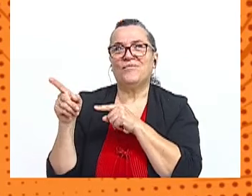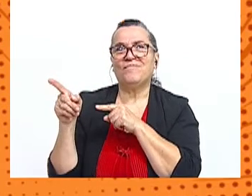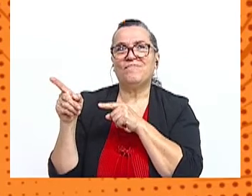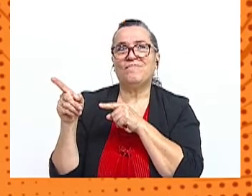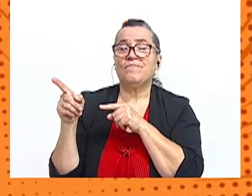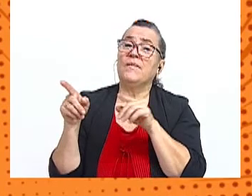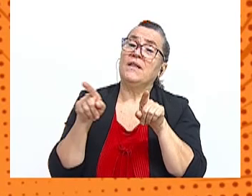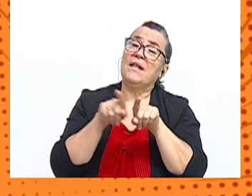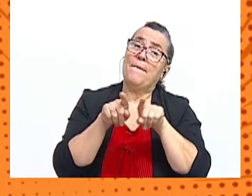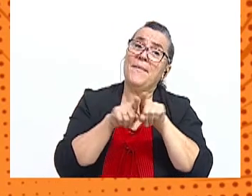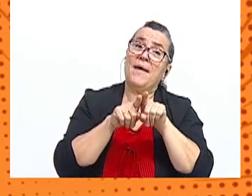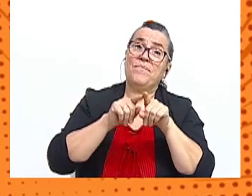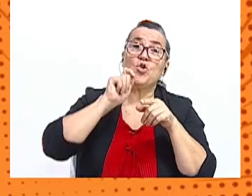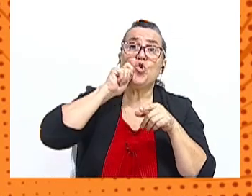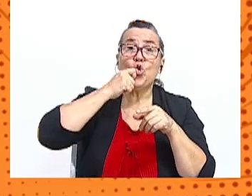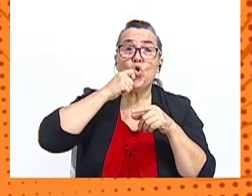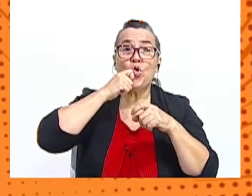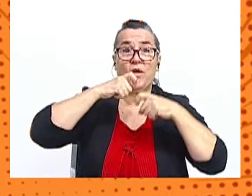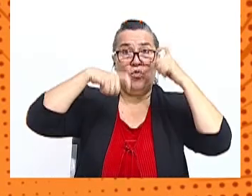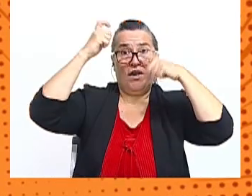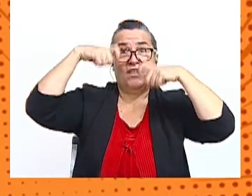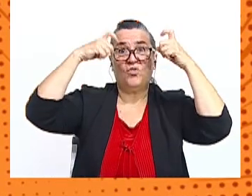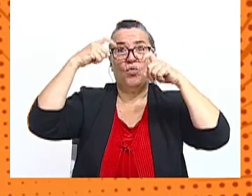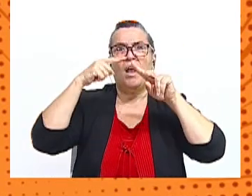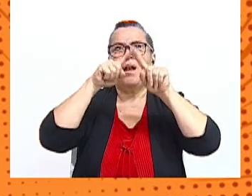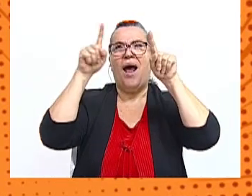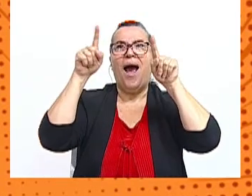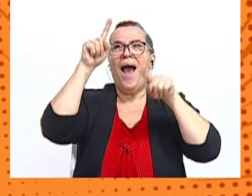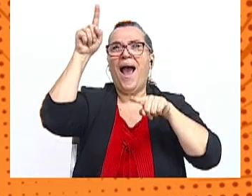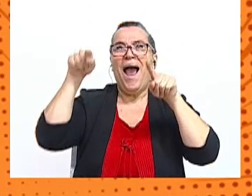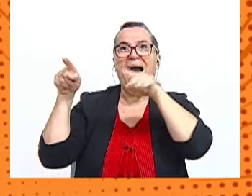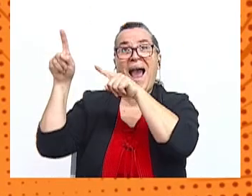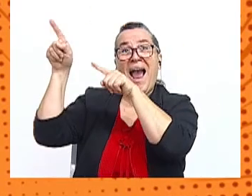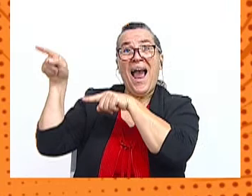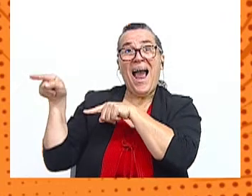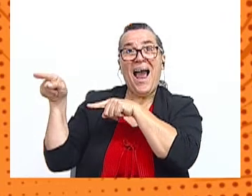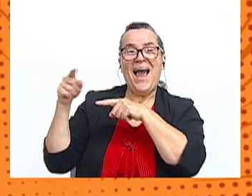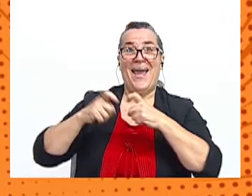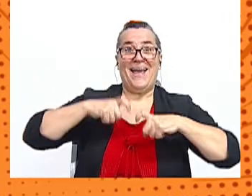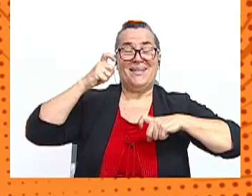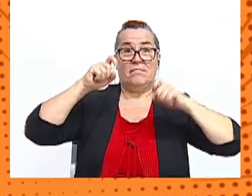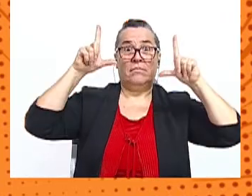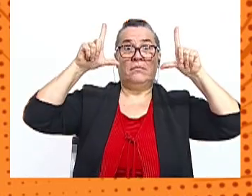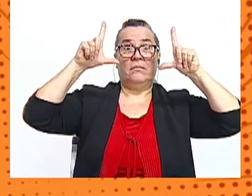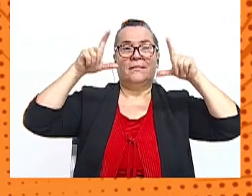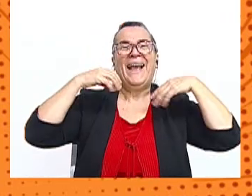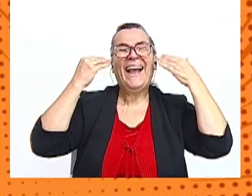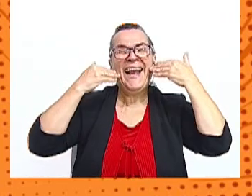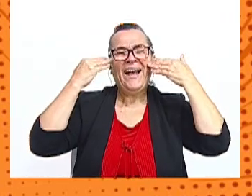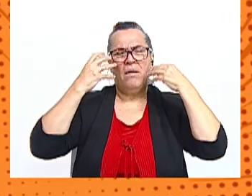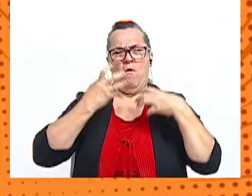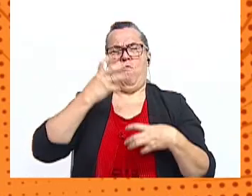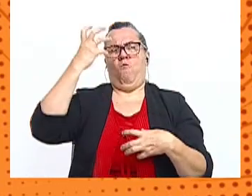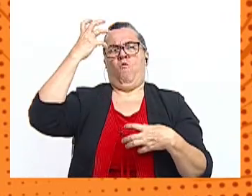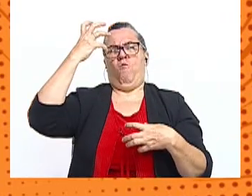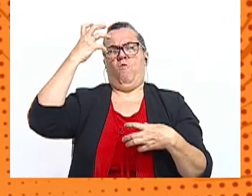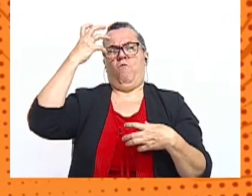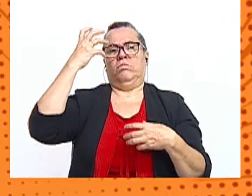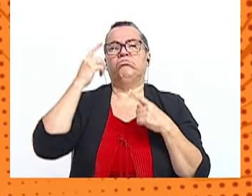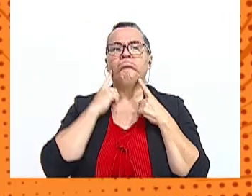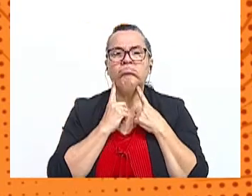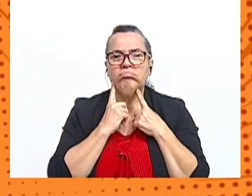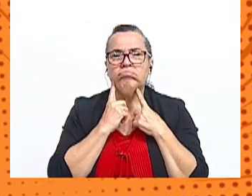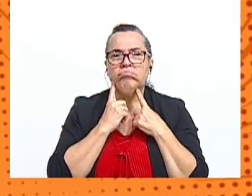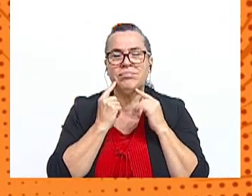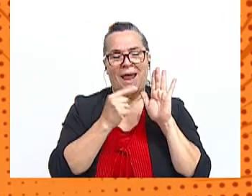Tenemos el código gestual, que marcan las expresiones en los personajes de asombro, alegría, enojo o enfado.